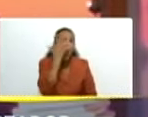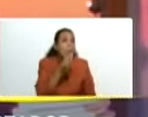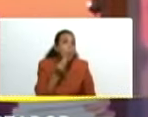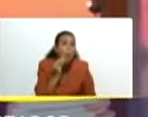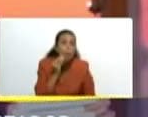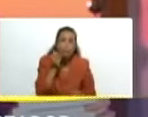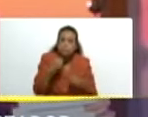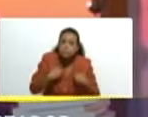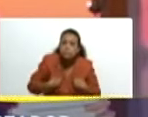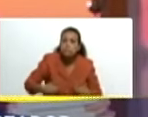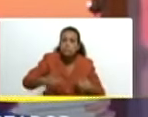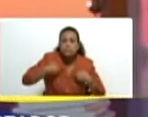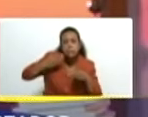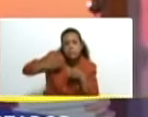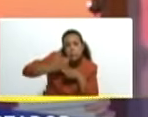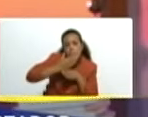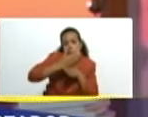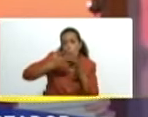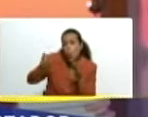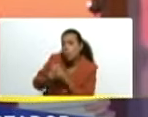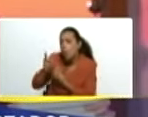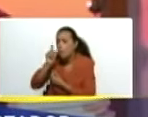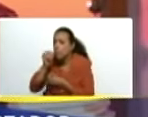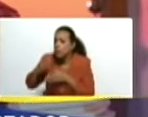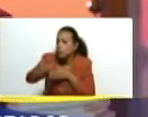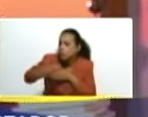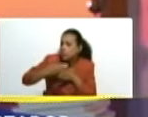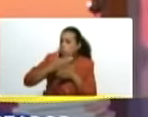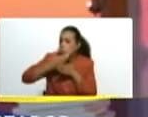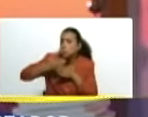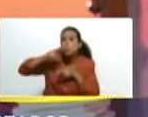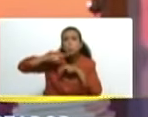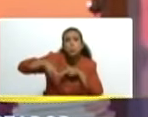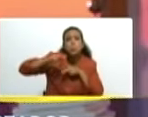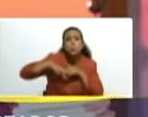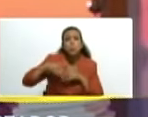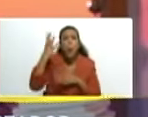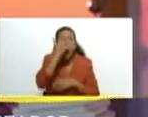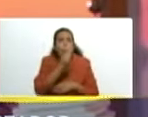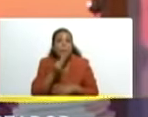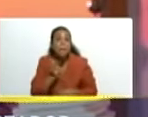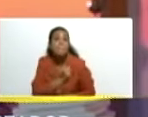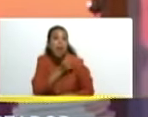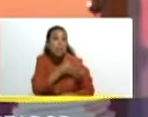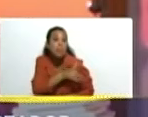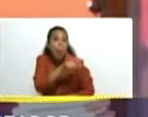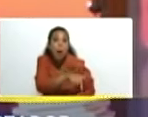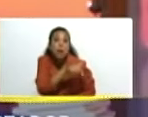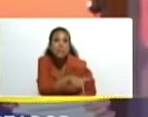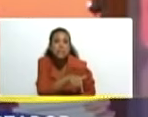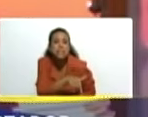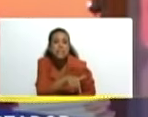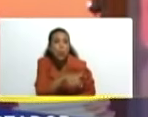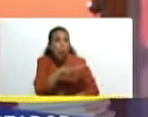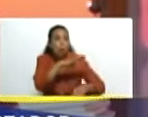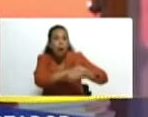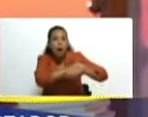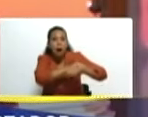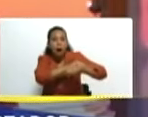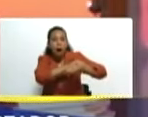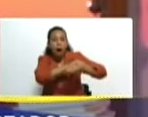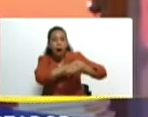se forjó como carpintero en Galilea, un niño y joven palestino. Y cuando lo capturaron,